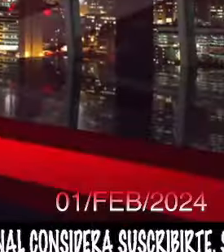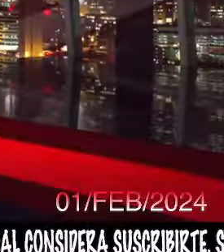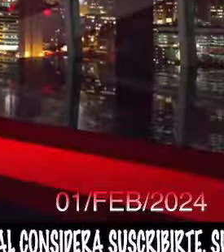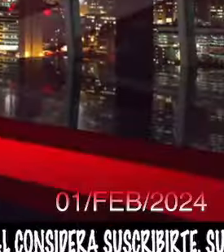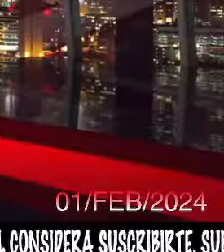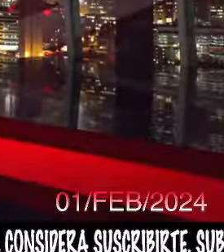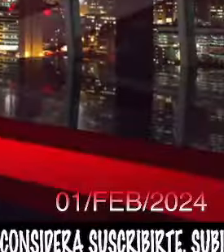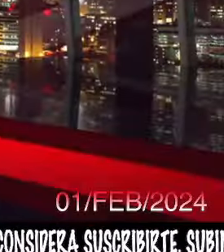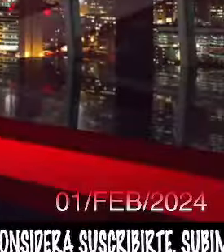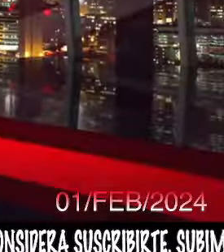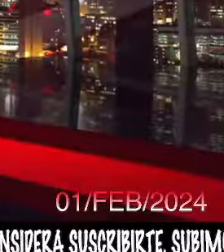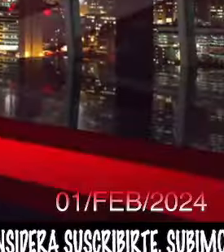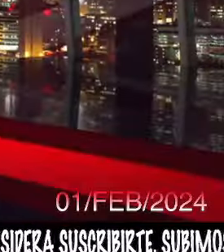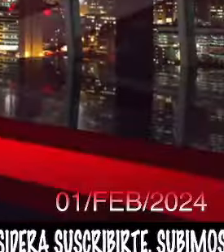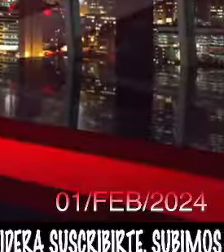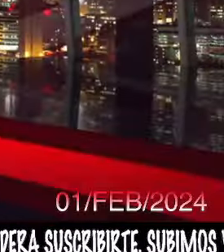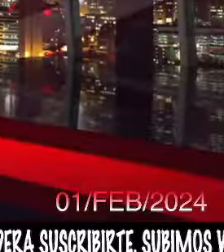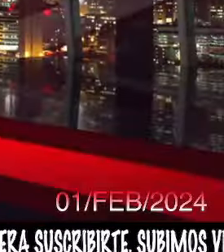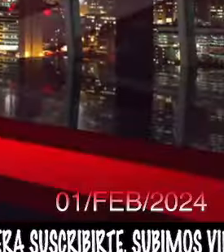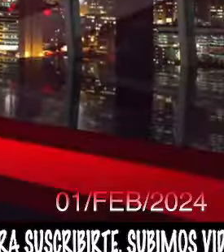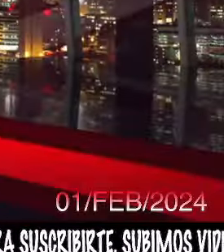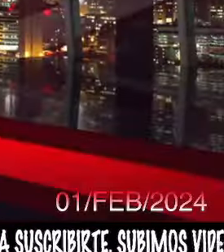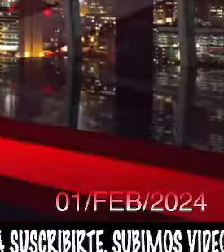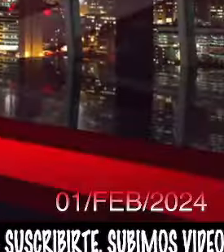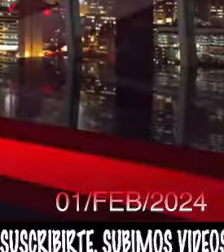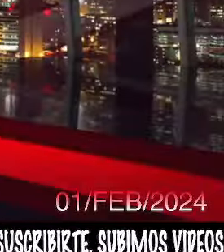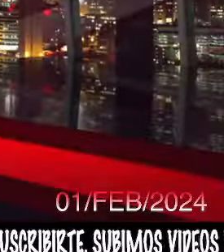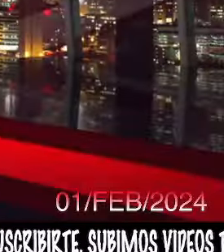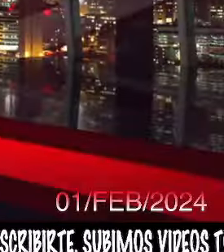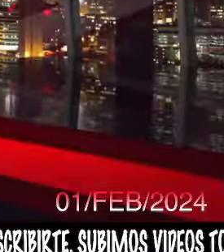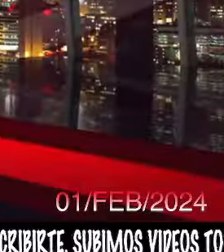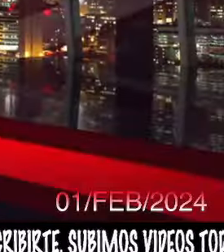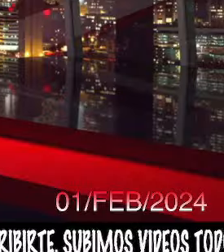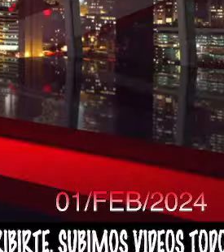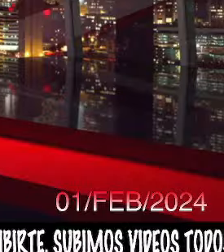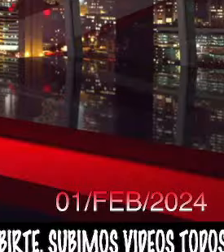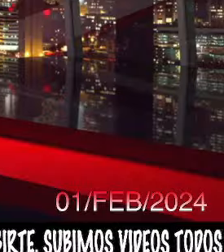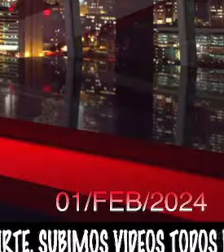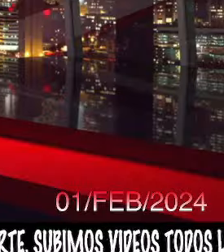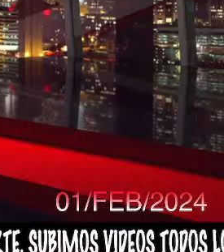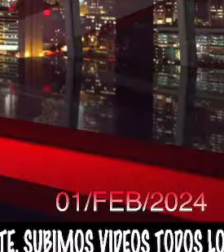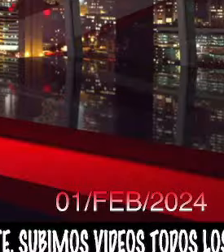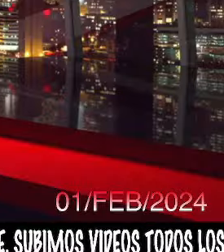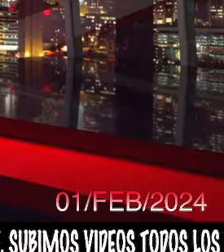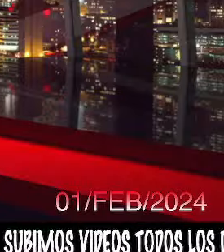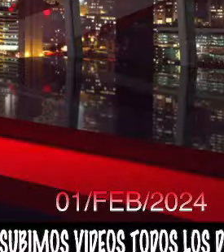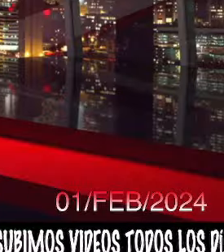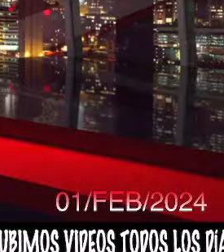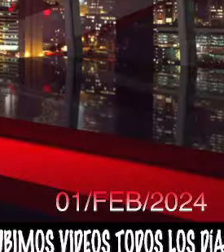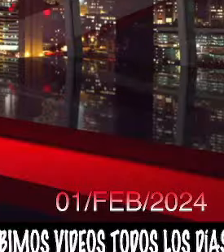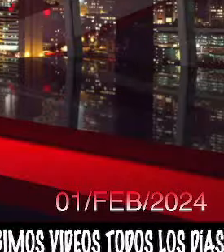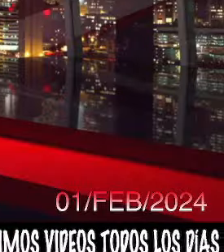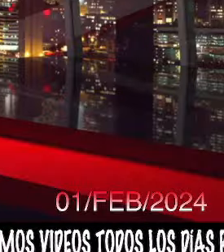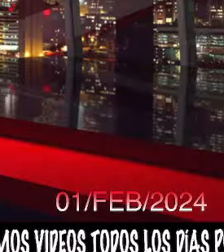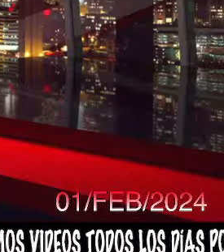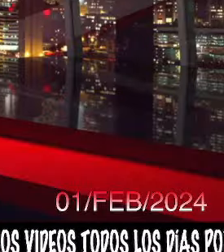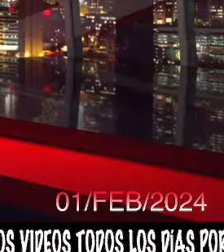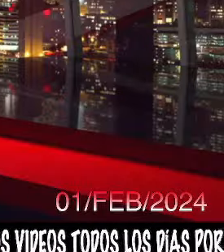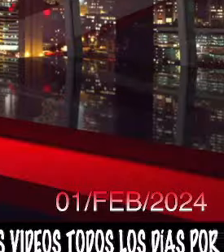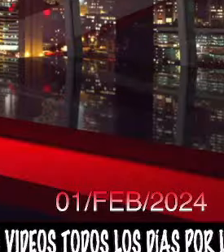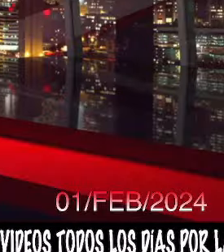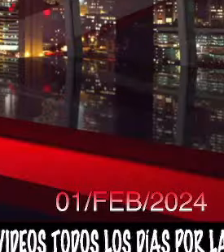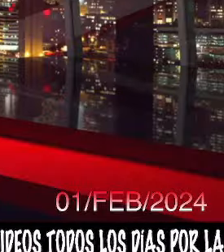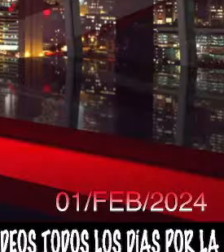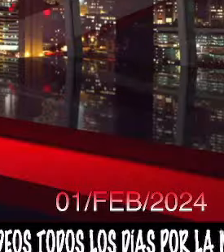representante. Bueno, pues muy buena participación, también dando a entender que el segundo piso de la 4T está garantizado con